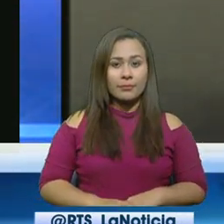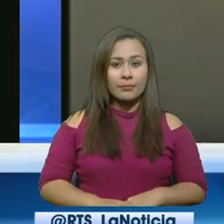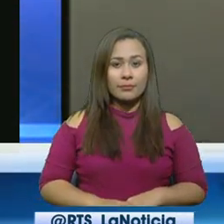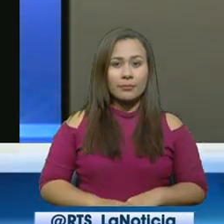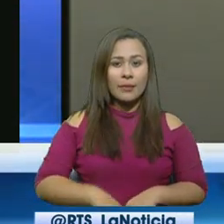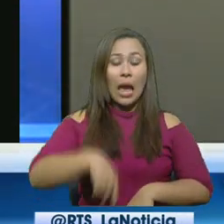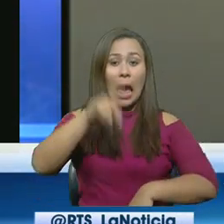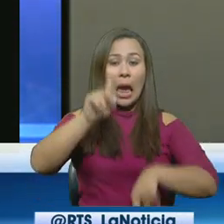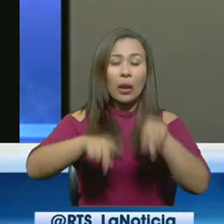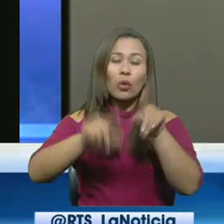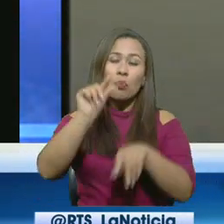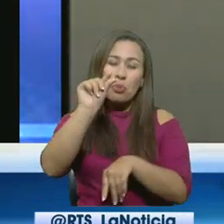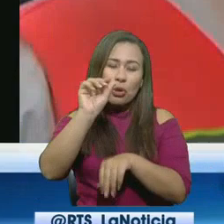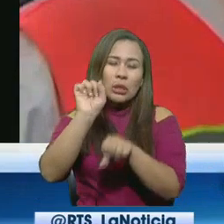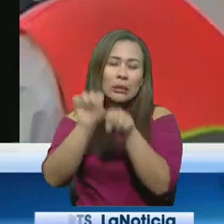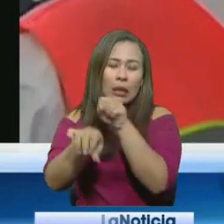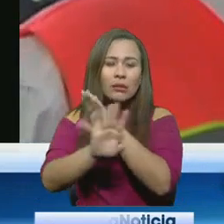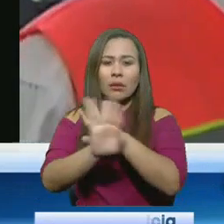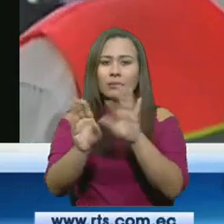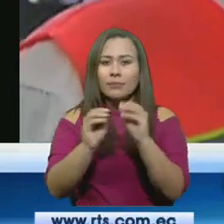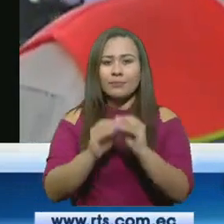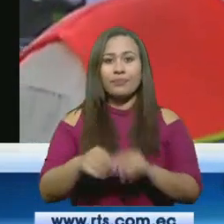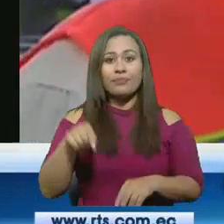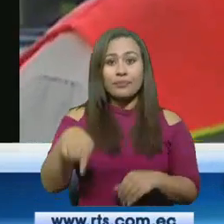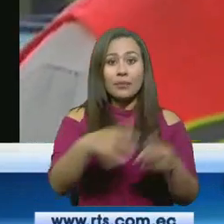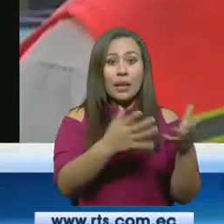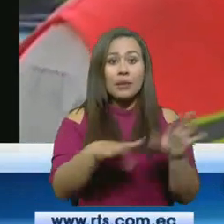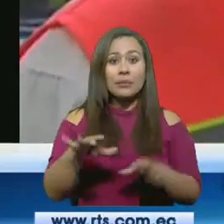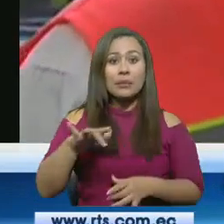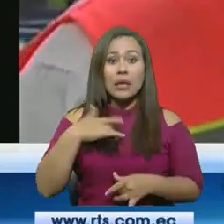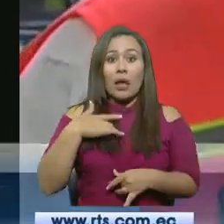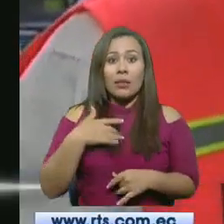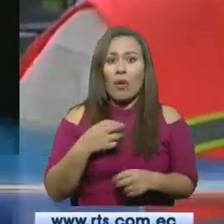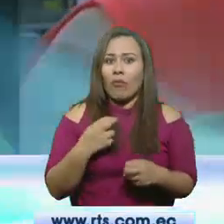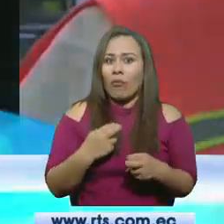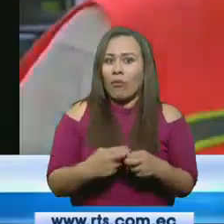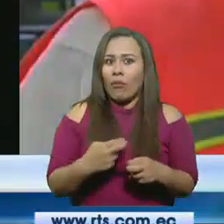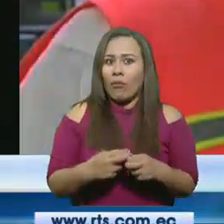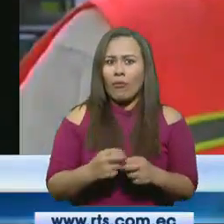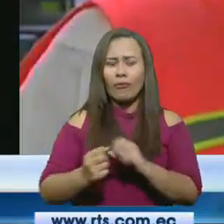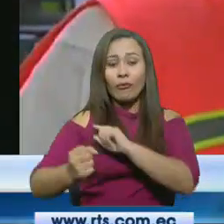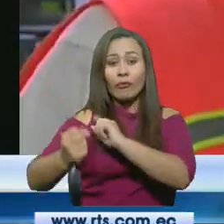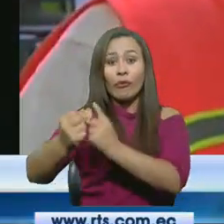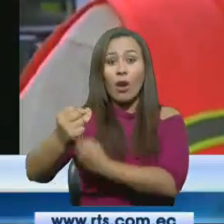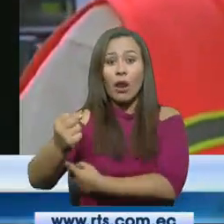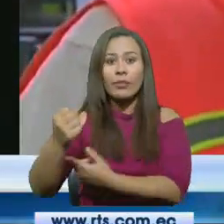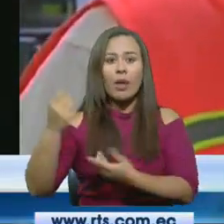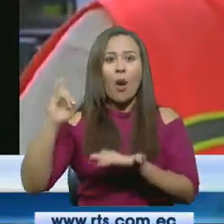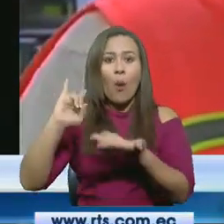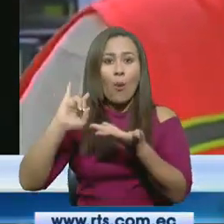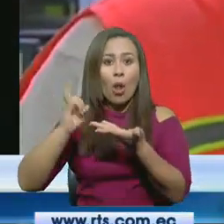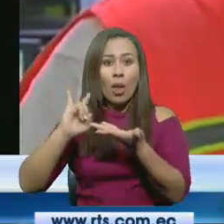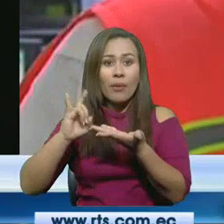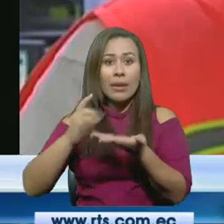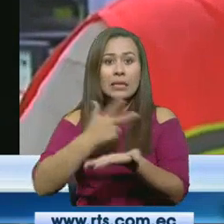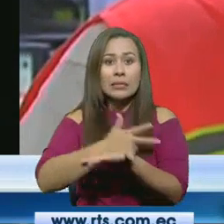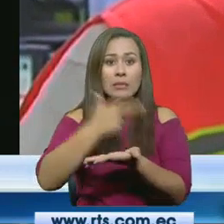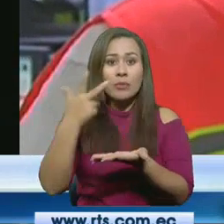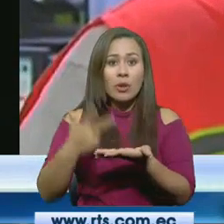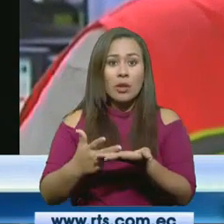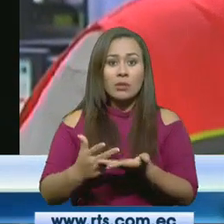afectaciones mínimas y menores. Este evento fue sentido fuertemente en Bolívar, Chimborazo,